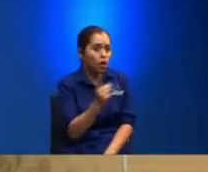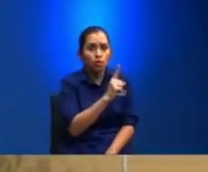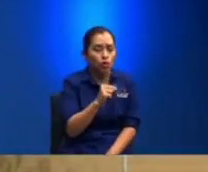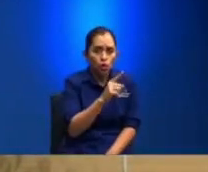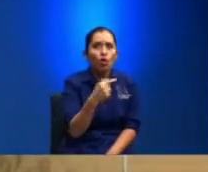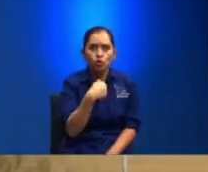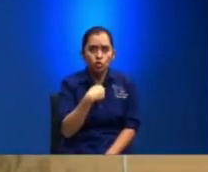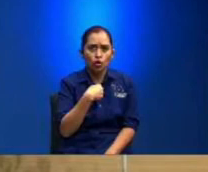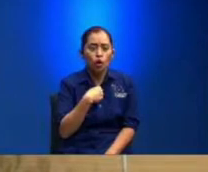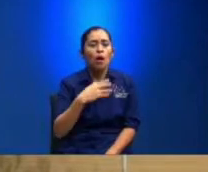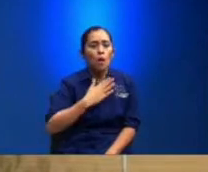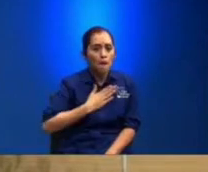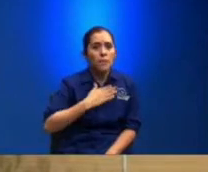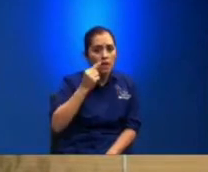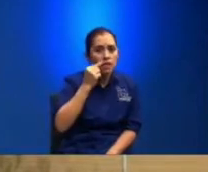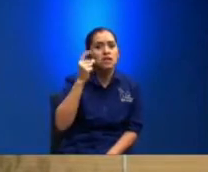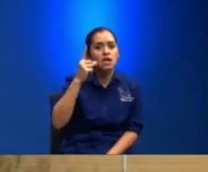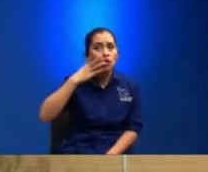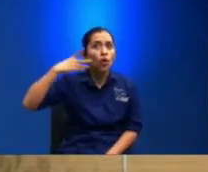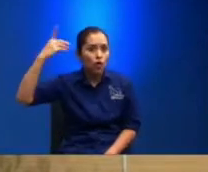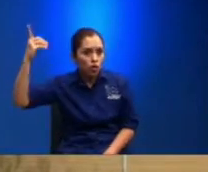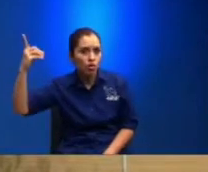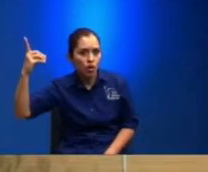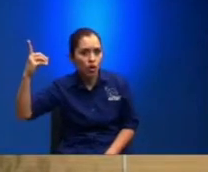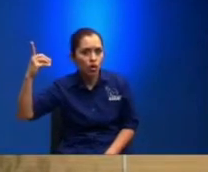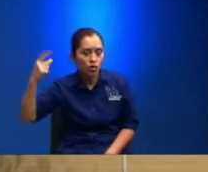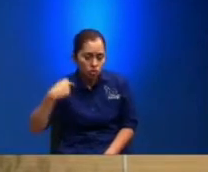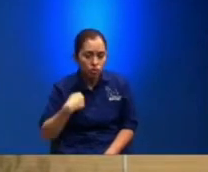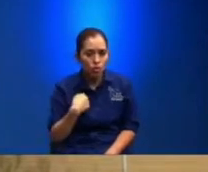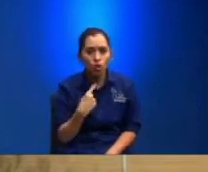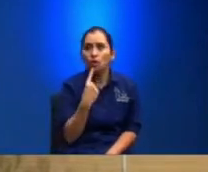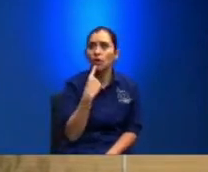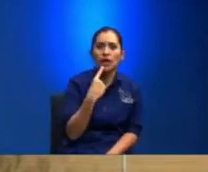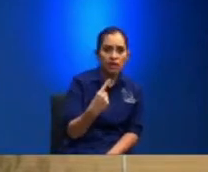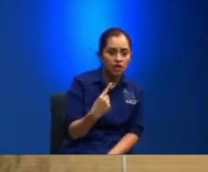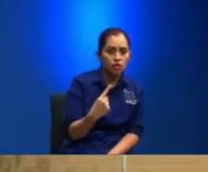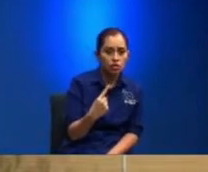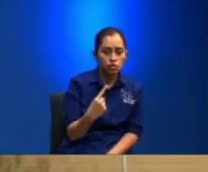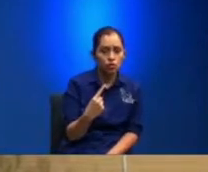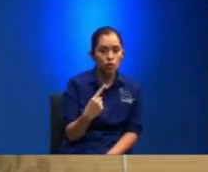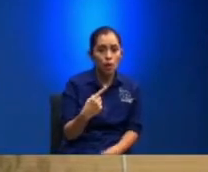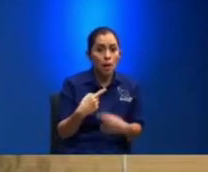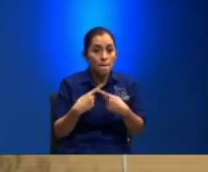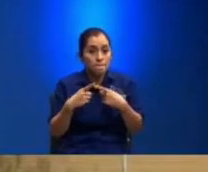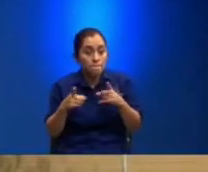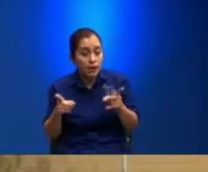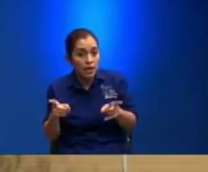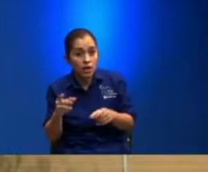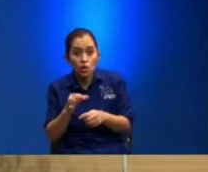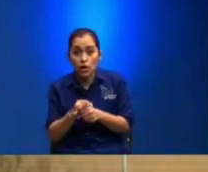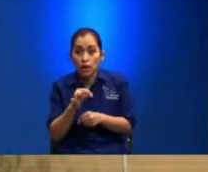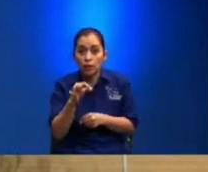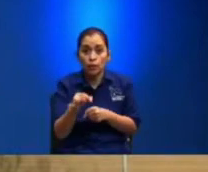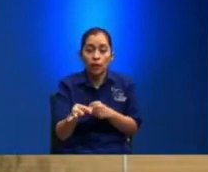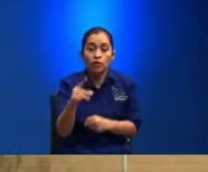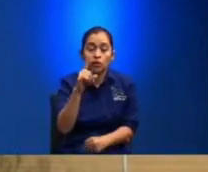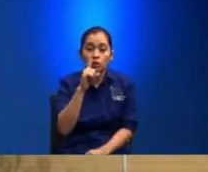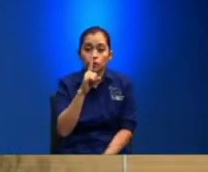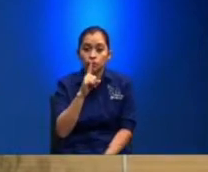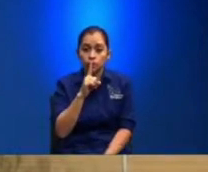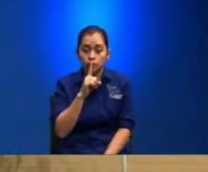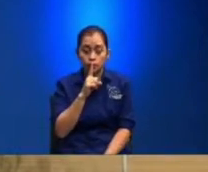vamos a ver quién gana la batalla en el monte carmelo y después vamos a decir porque nos inclinamos que